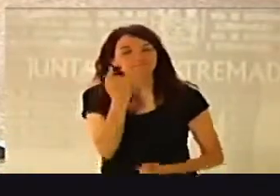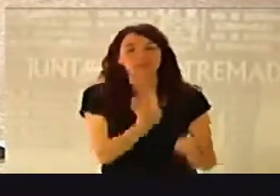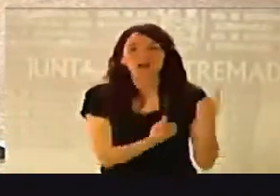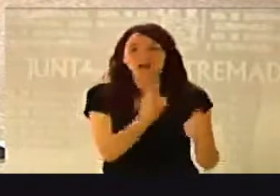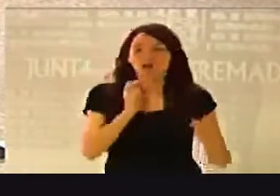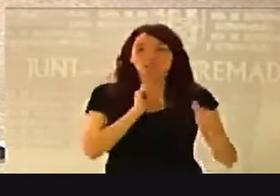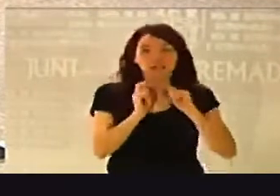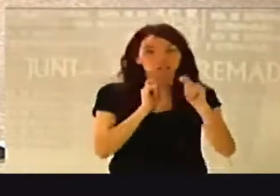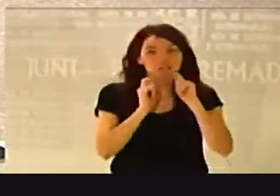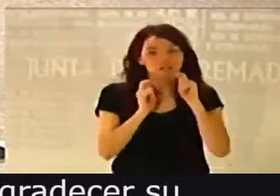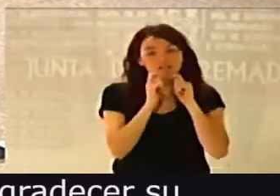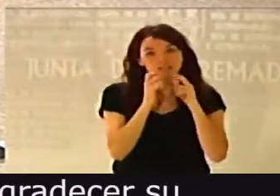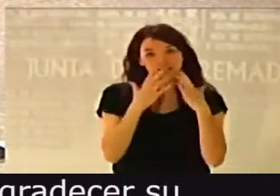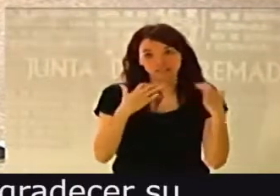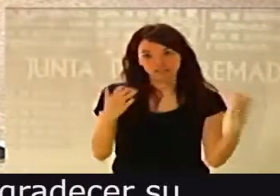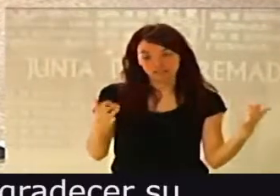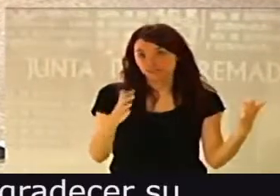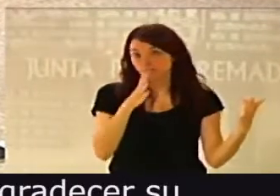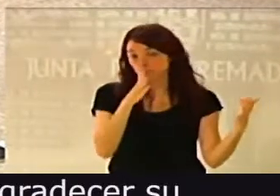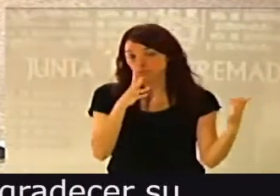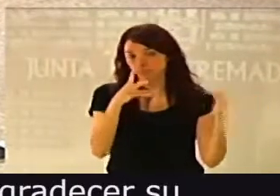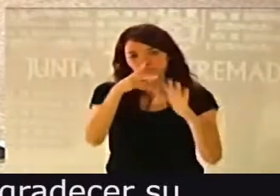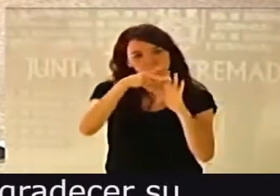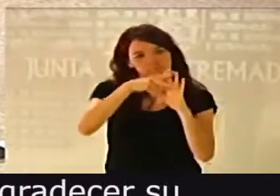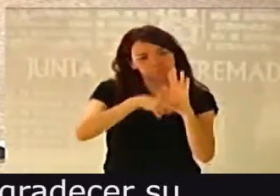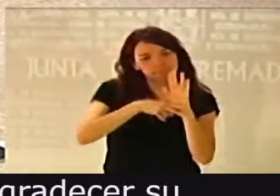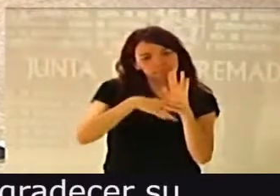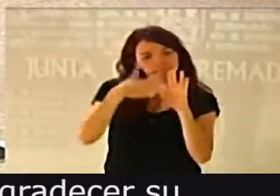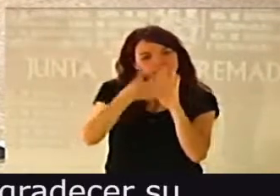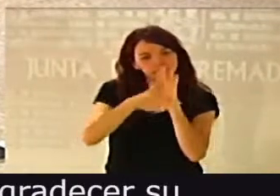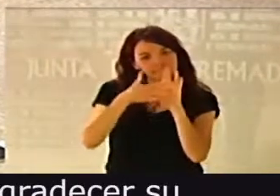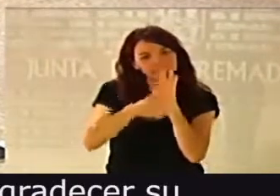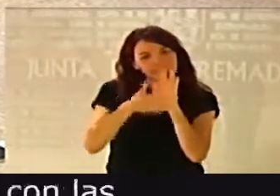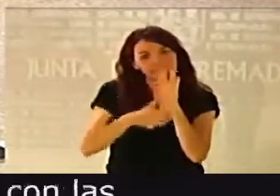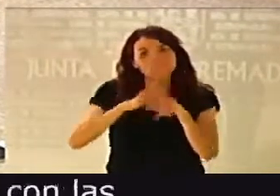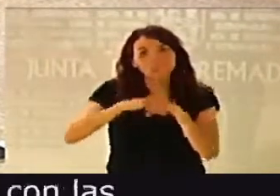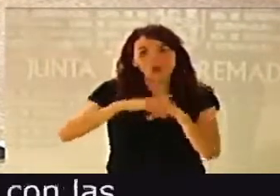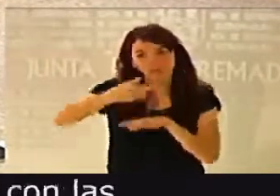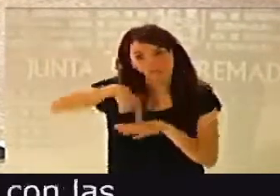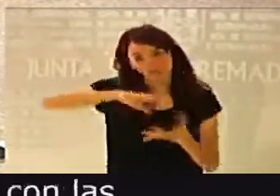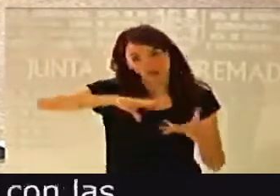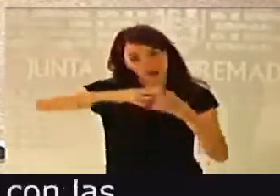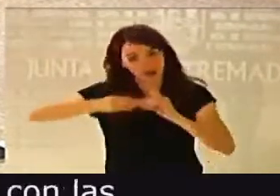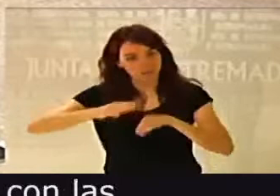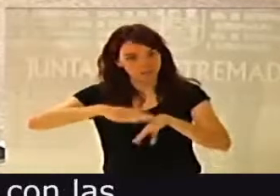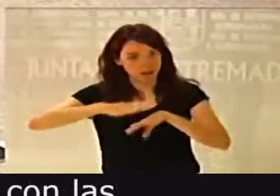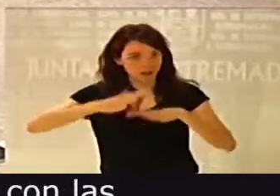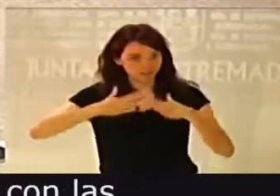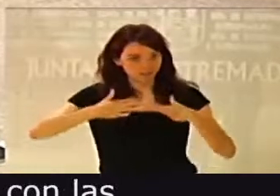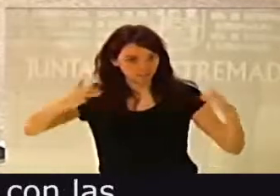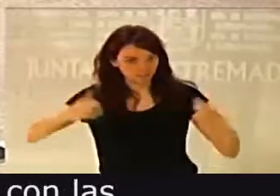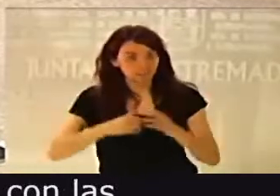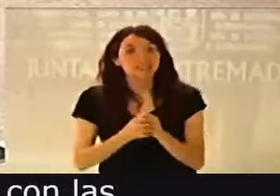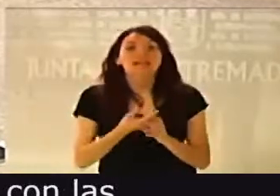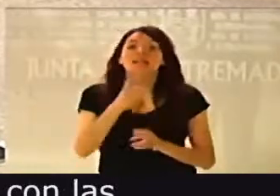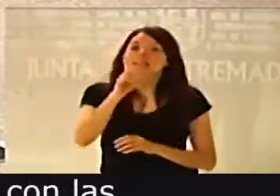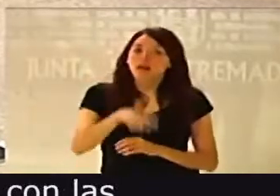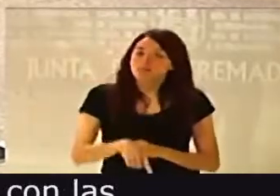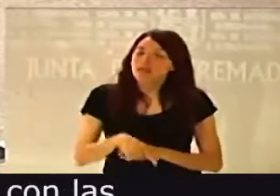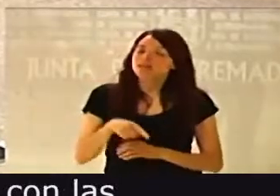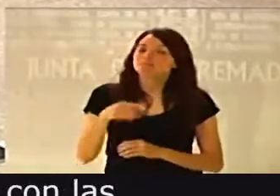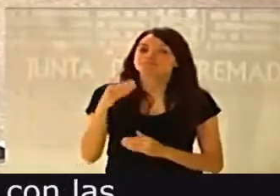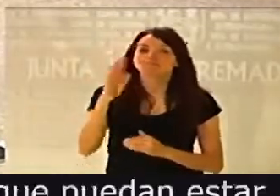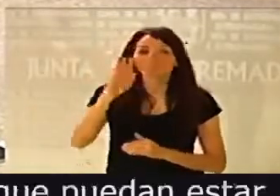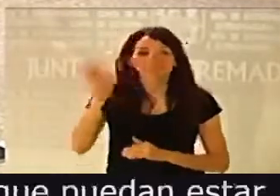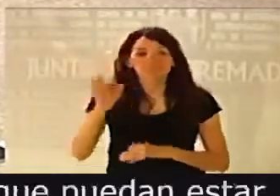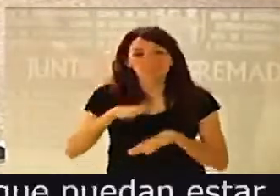con las instrucciones que han habilitado el Servicio de Prensa y Publicidad para que puedan estar aquí, también a los que nos siguen de manera online en la habitual rueda